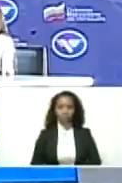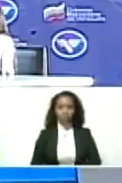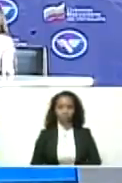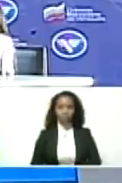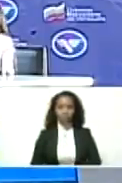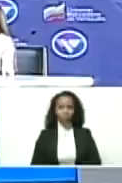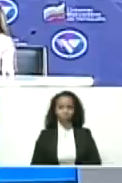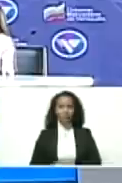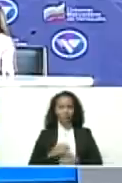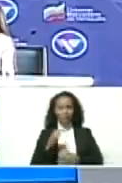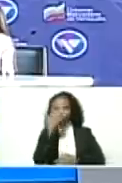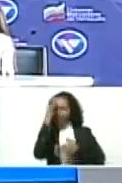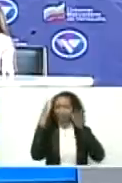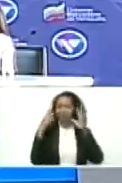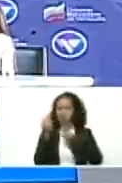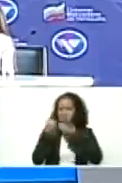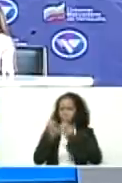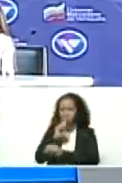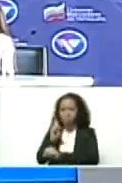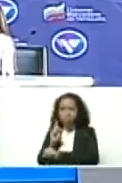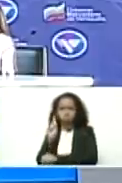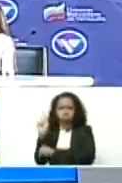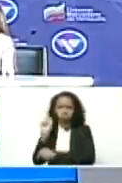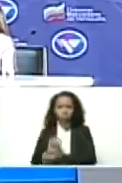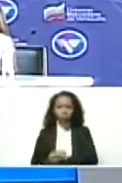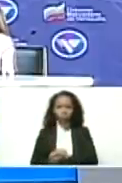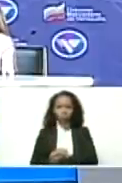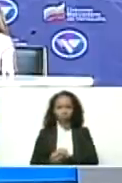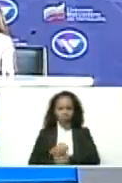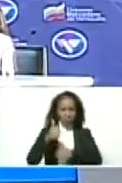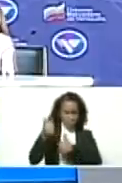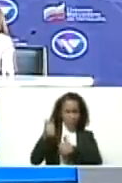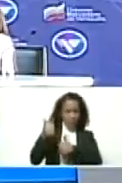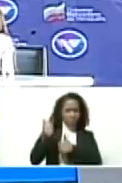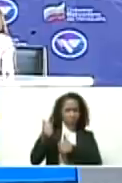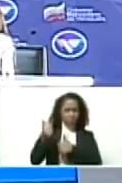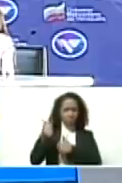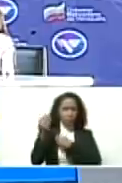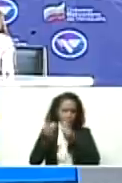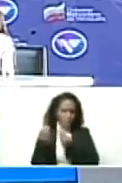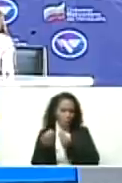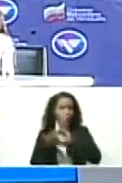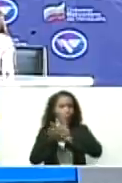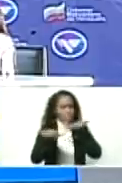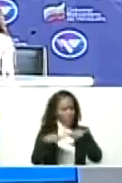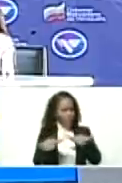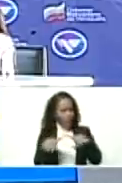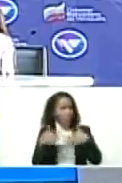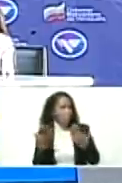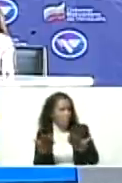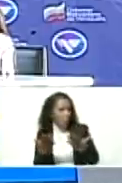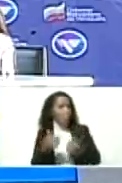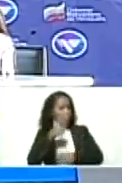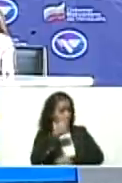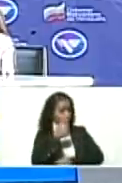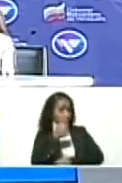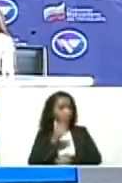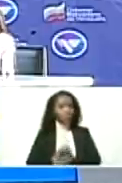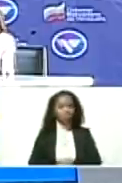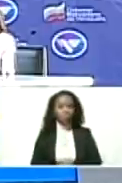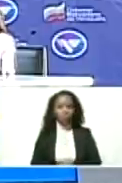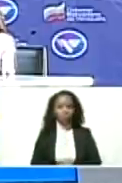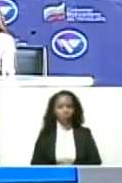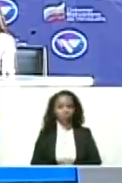¿Cómo estuvo el carnaval? ¿Estuvo bien? ¿Cómo estuvo la playa? ¿Estuvo bien?